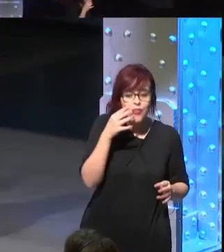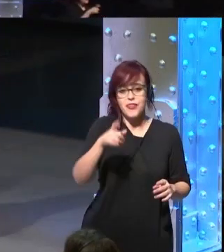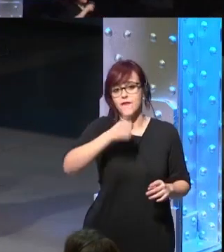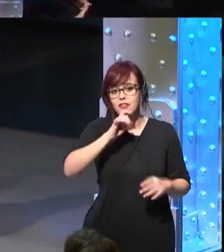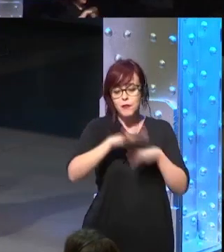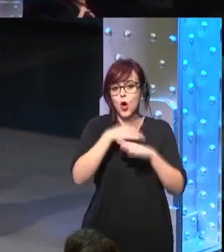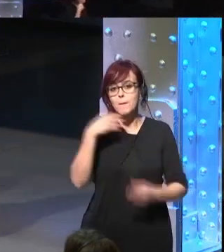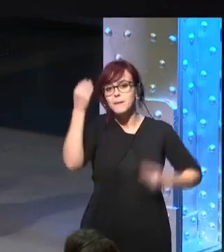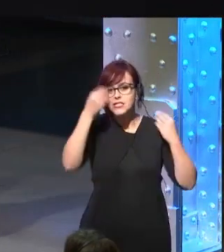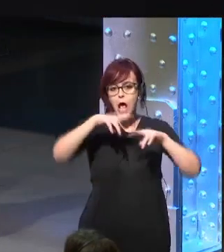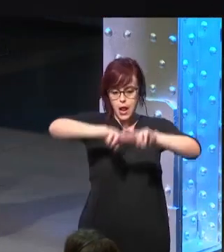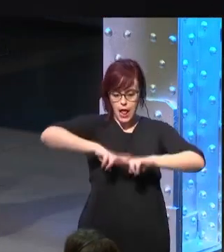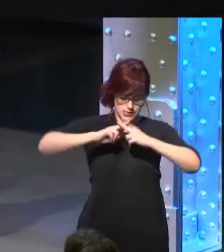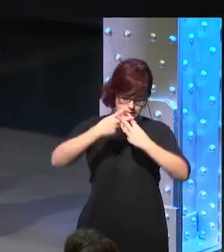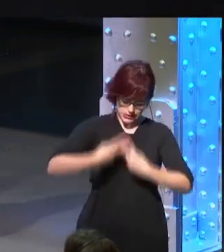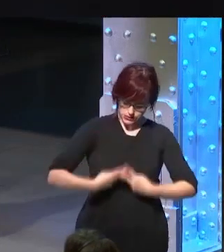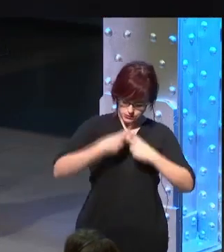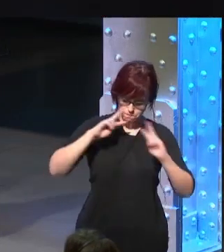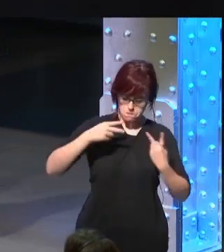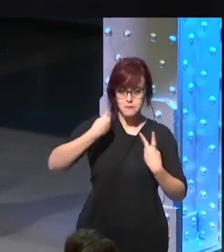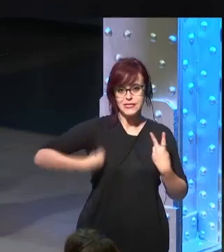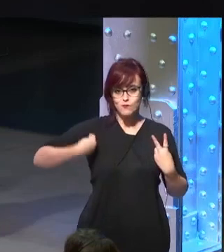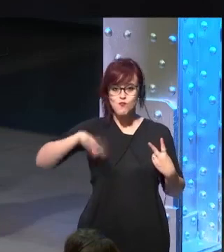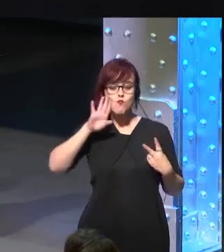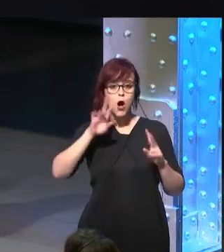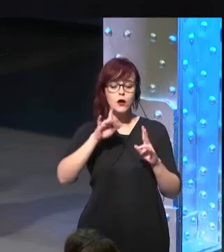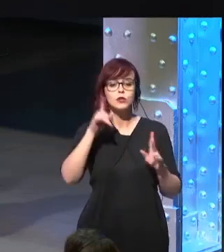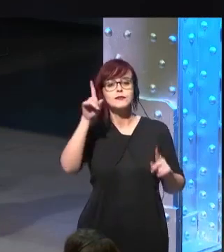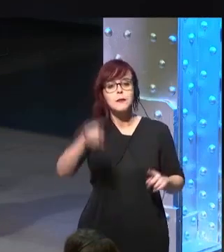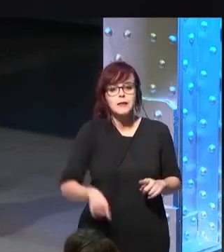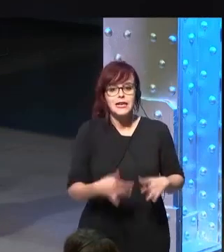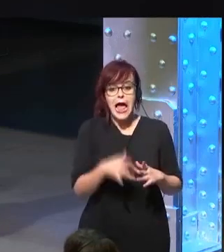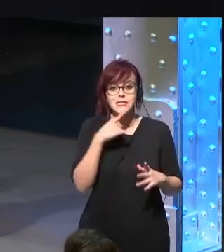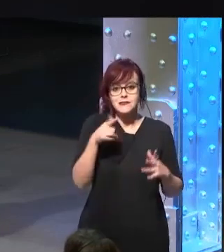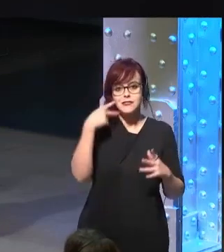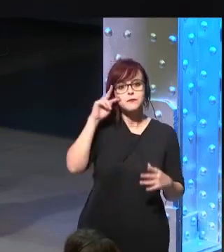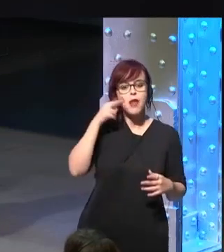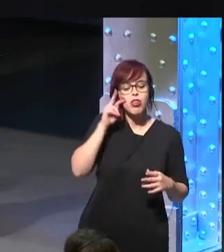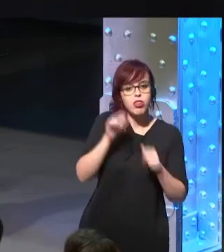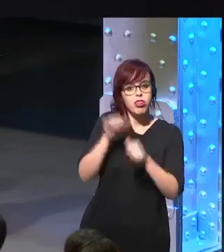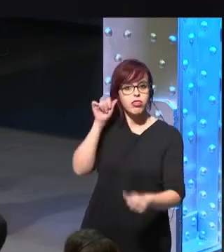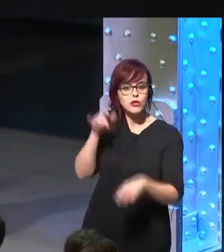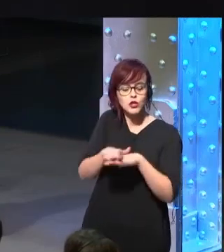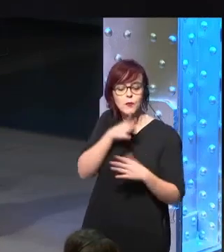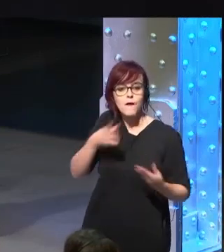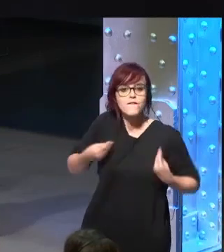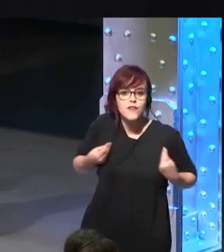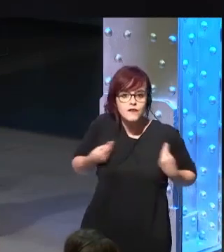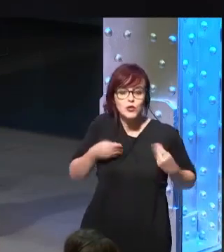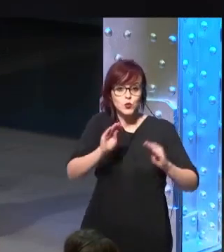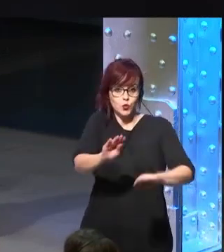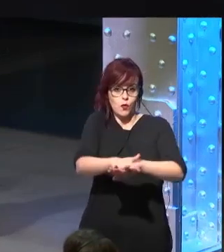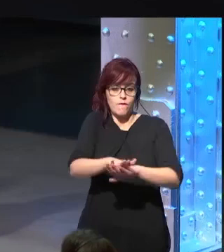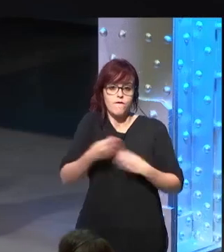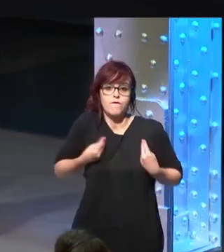difícil. Para mí es muy difícil siempre analizarme a mí misma o analizar las experiencias que tú has vivido en la